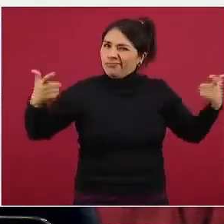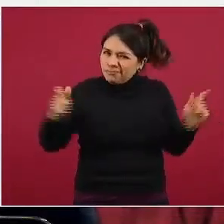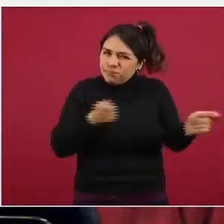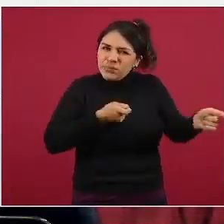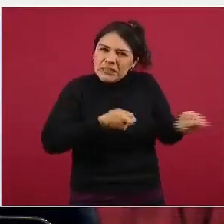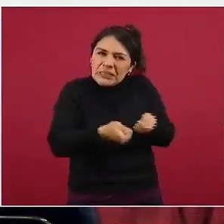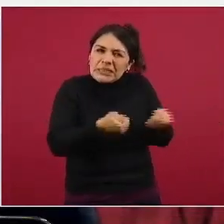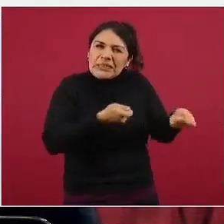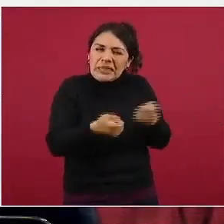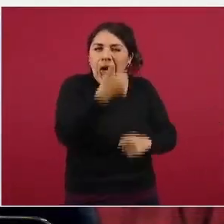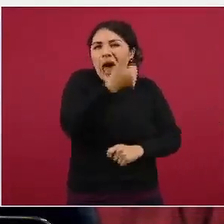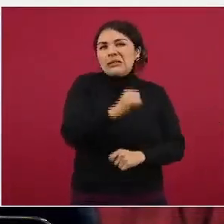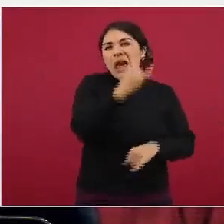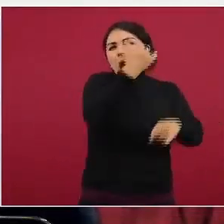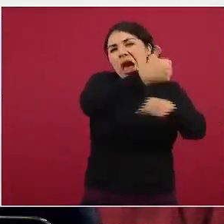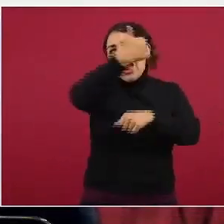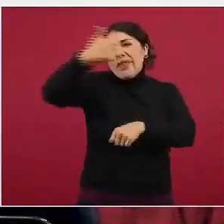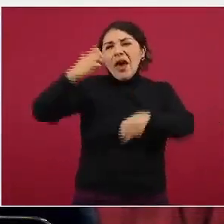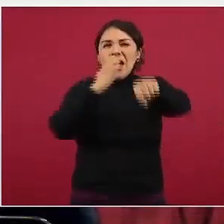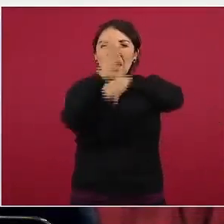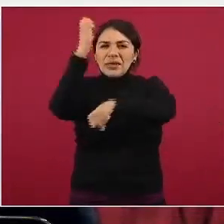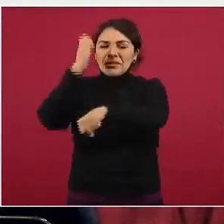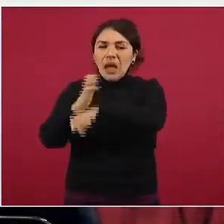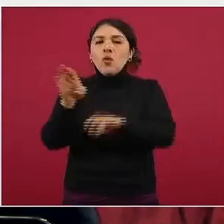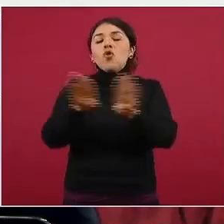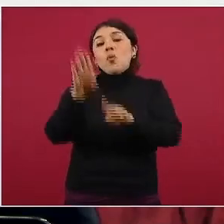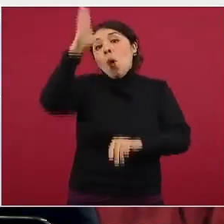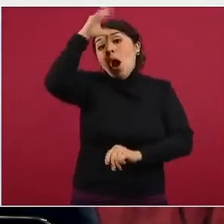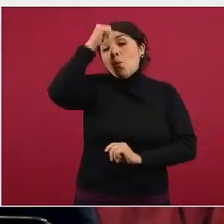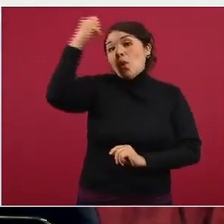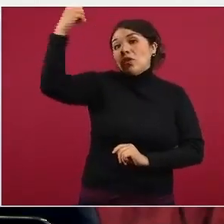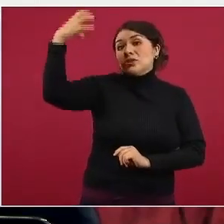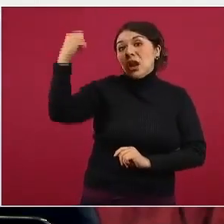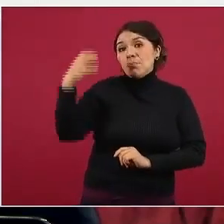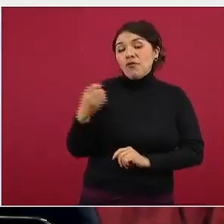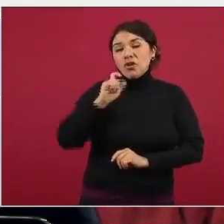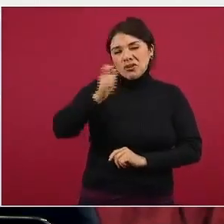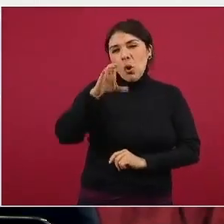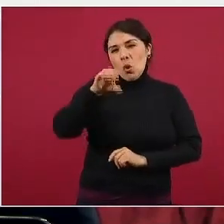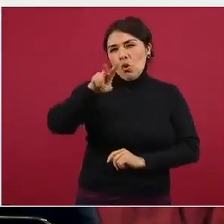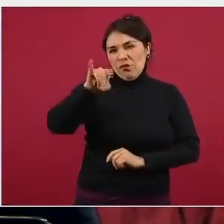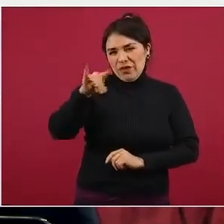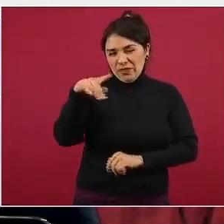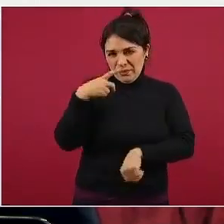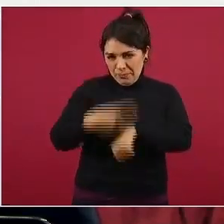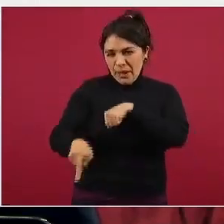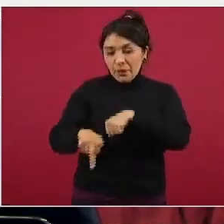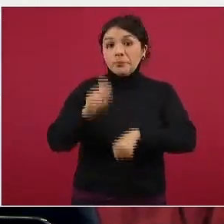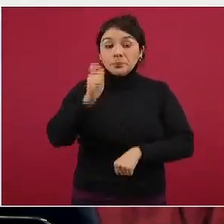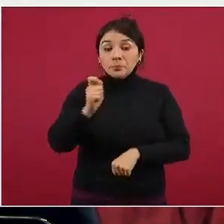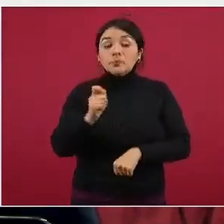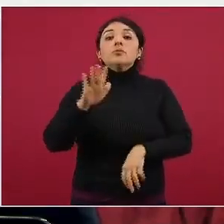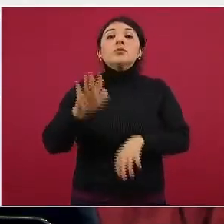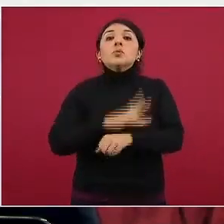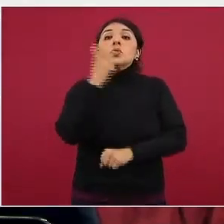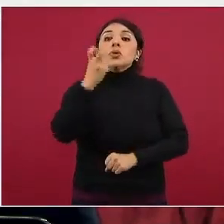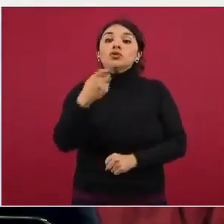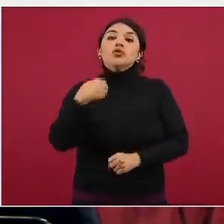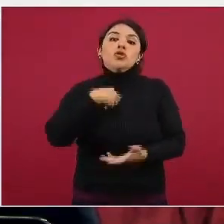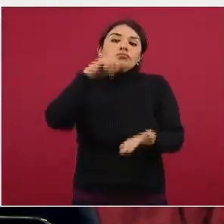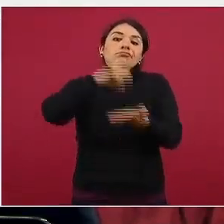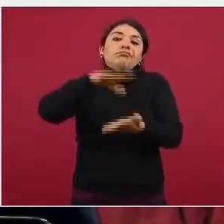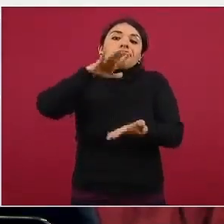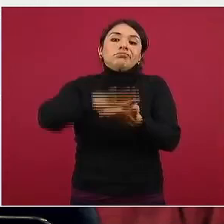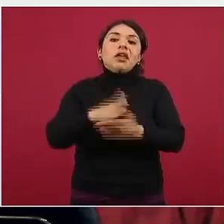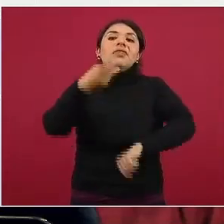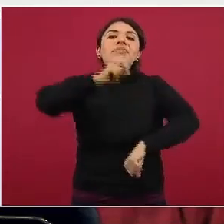heterogénea en cada una de las entidades de acuerdo al semáforo de riesgo COVID, que es porque marcamos